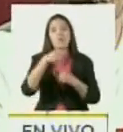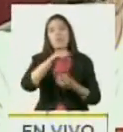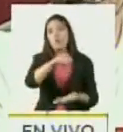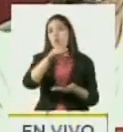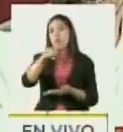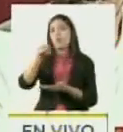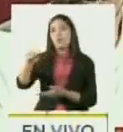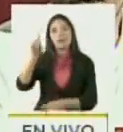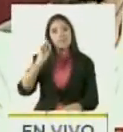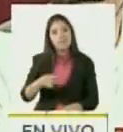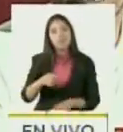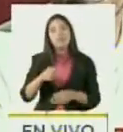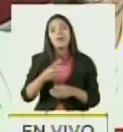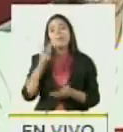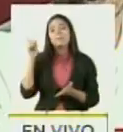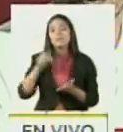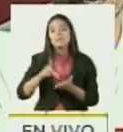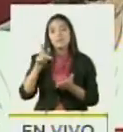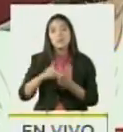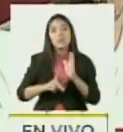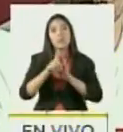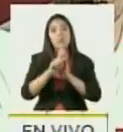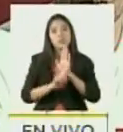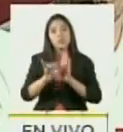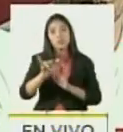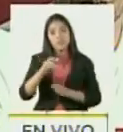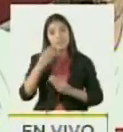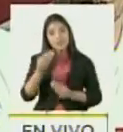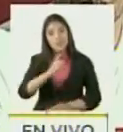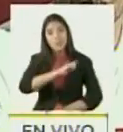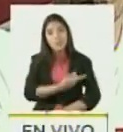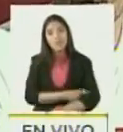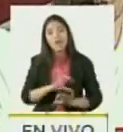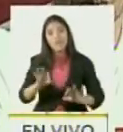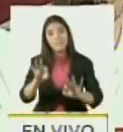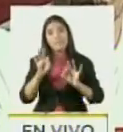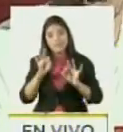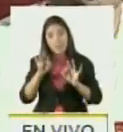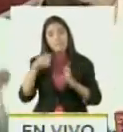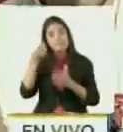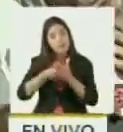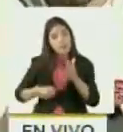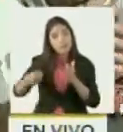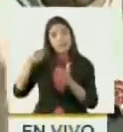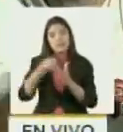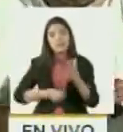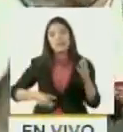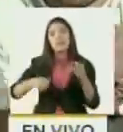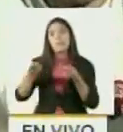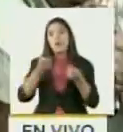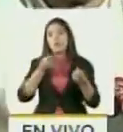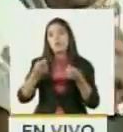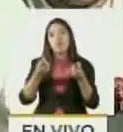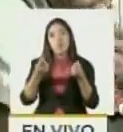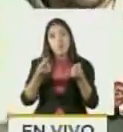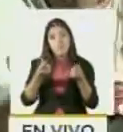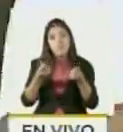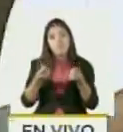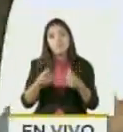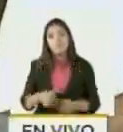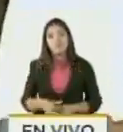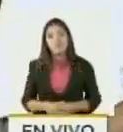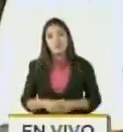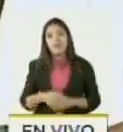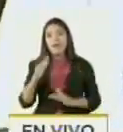se conviertan en voceros constituyentes y se le dé un poder especial para ir a esta batalla por la regulación de los precios, por